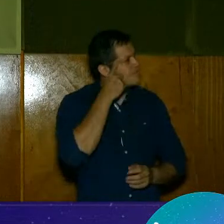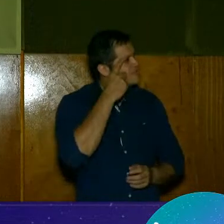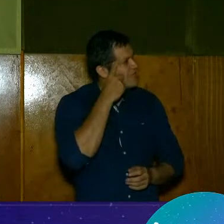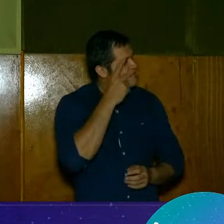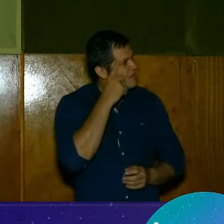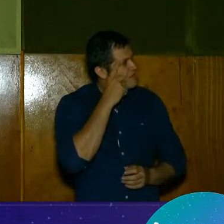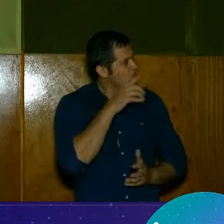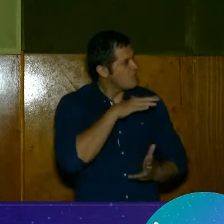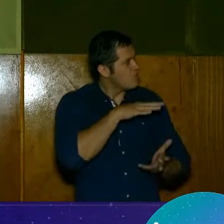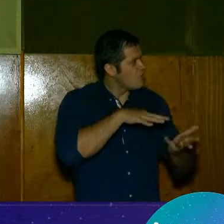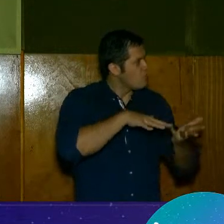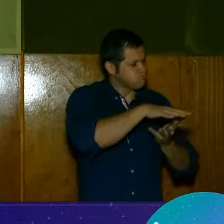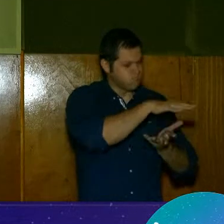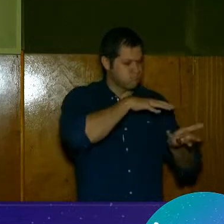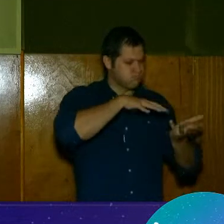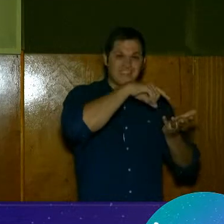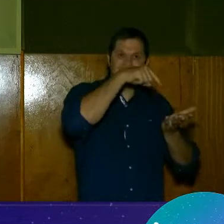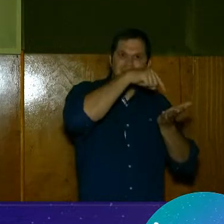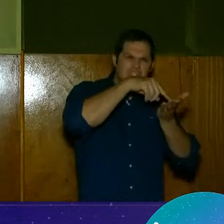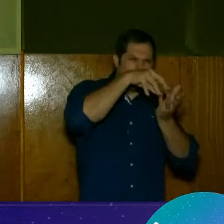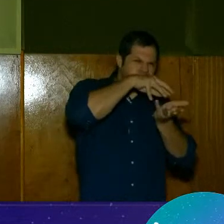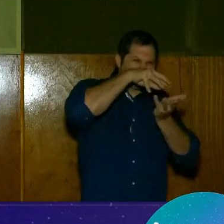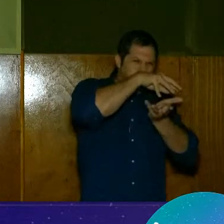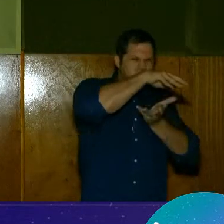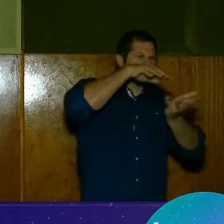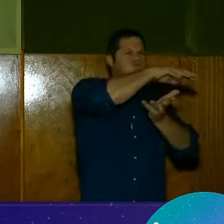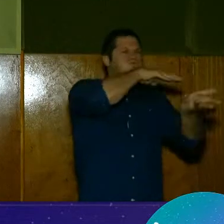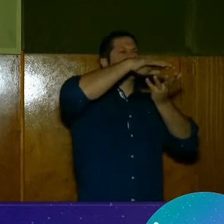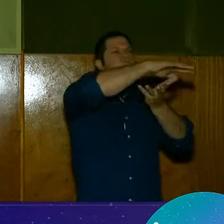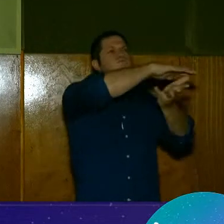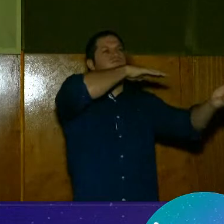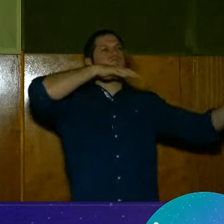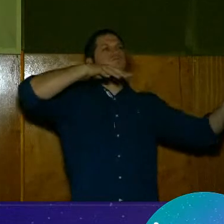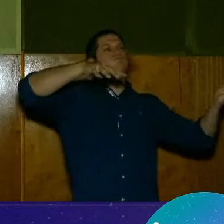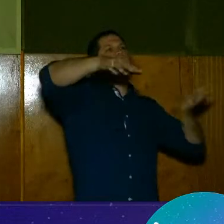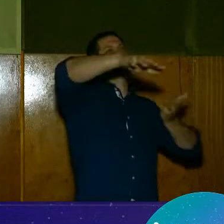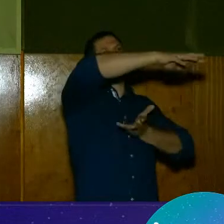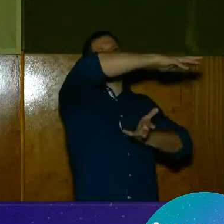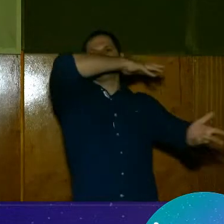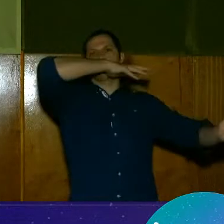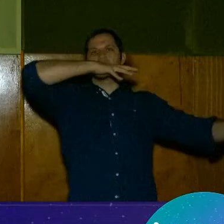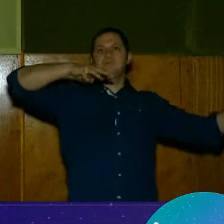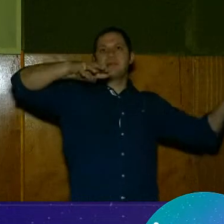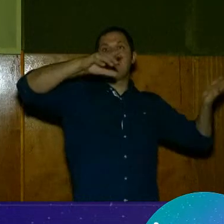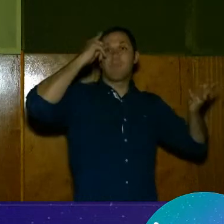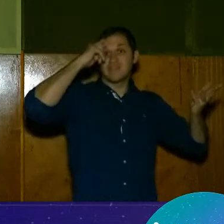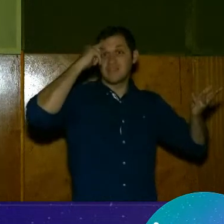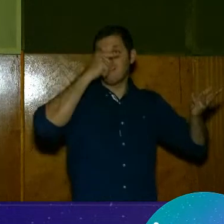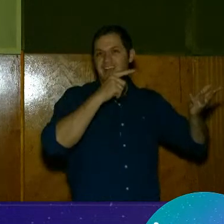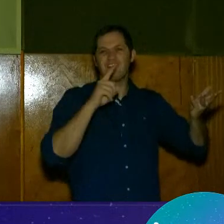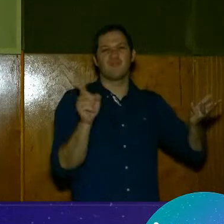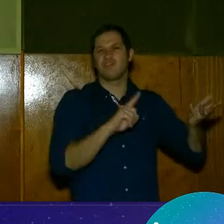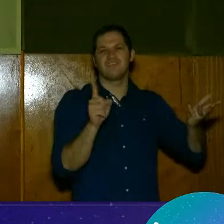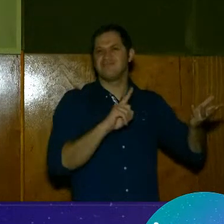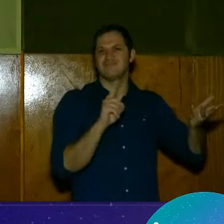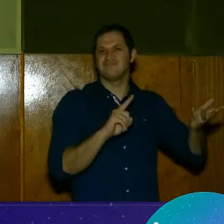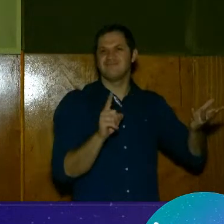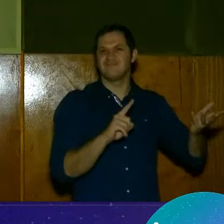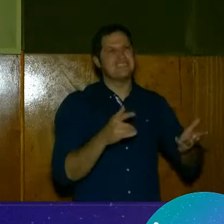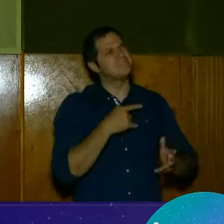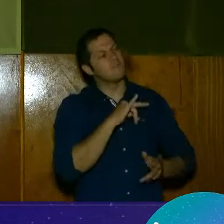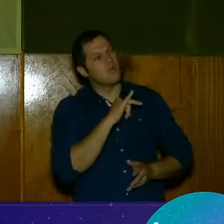esto de acá es como ella esperaba que se movieran las estrellas de la galaxia y esto